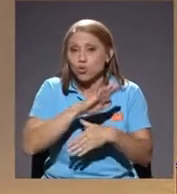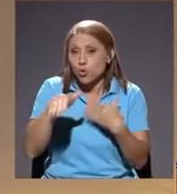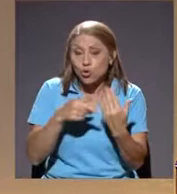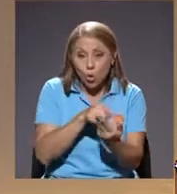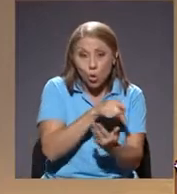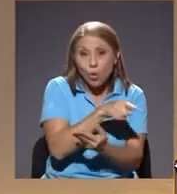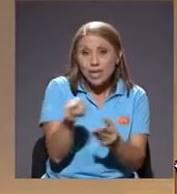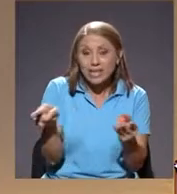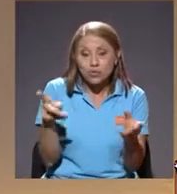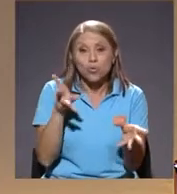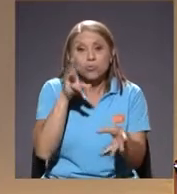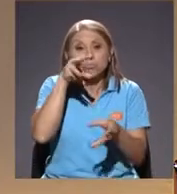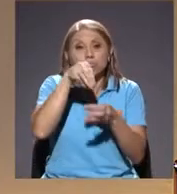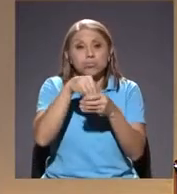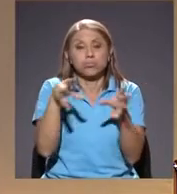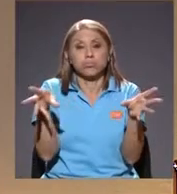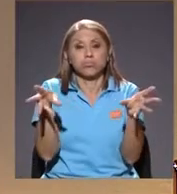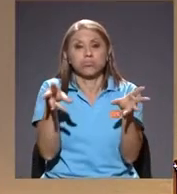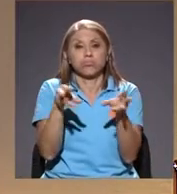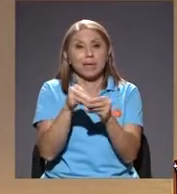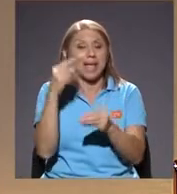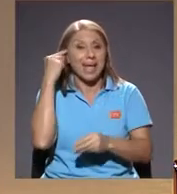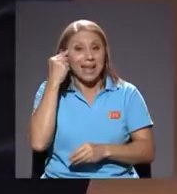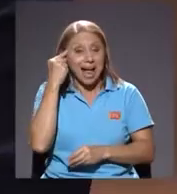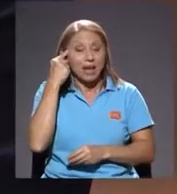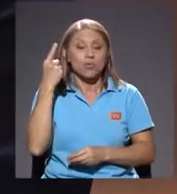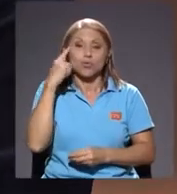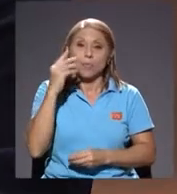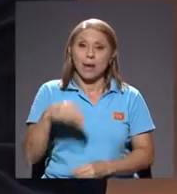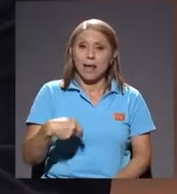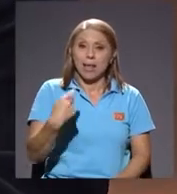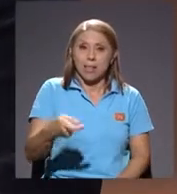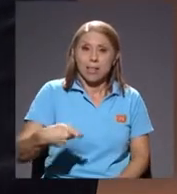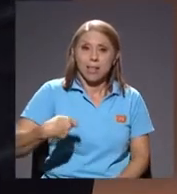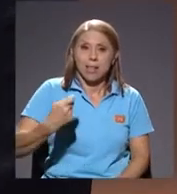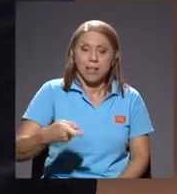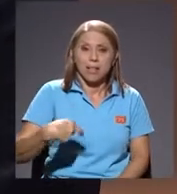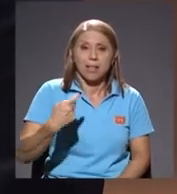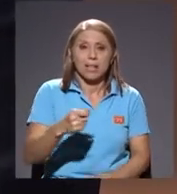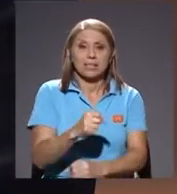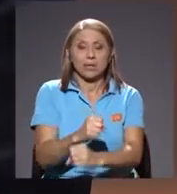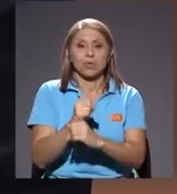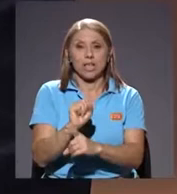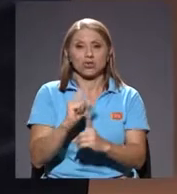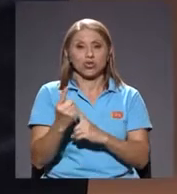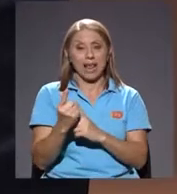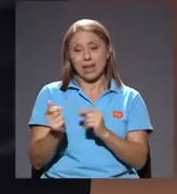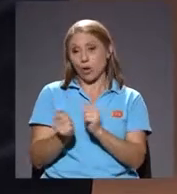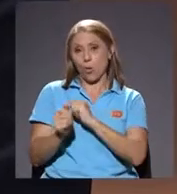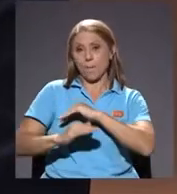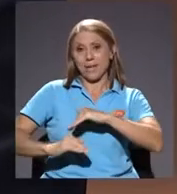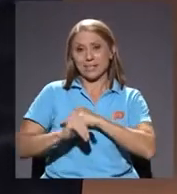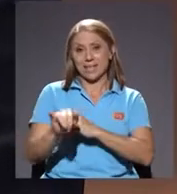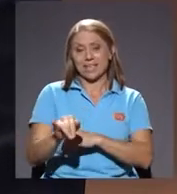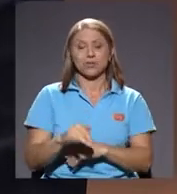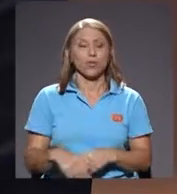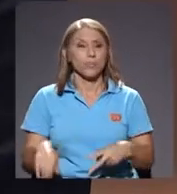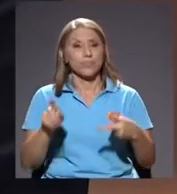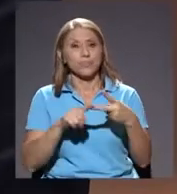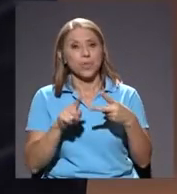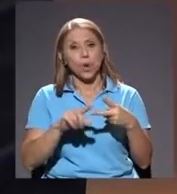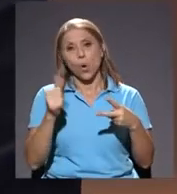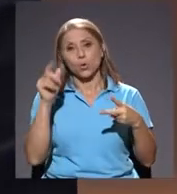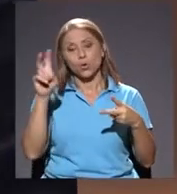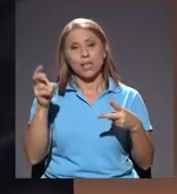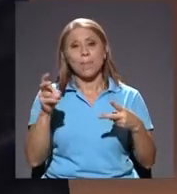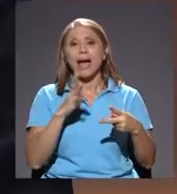de la contribución a la seguridad social se hace con base en eso ese es un tema el otro tema es que cuando hablamos de financiamiento no solo estamos